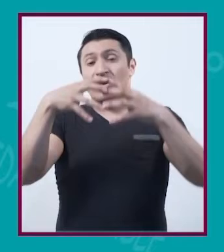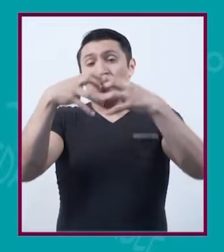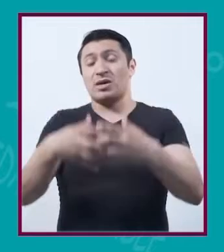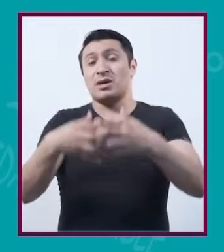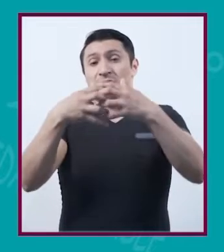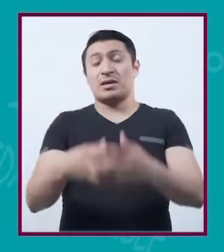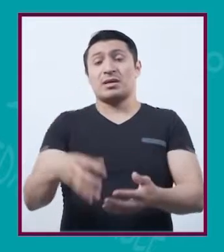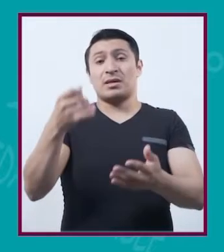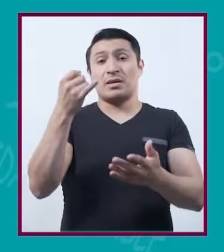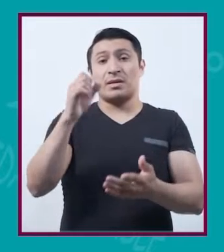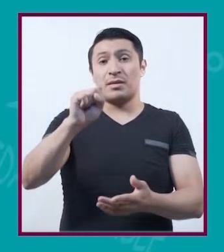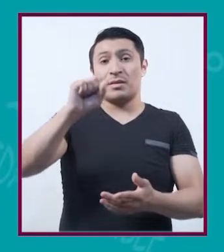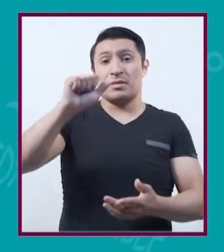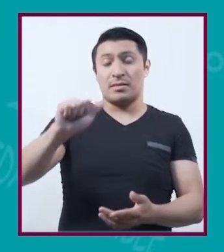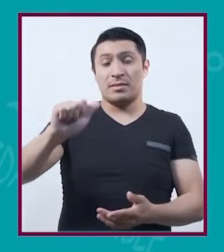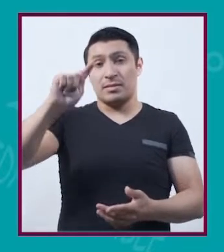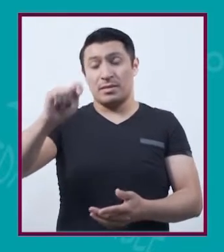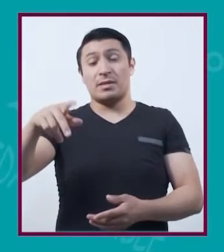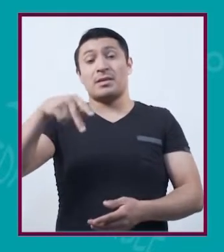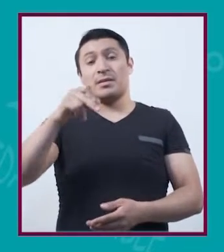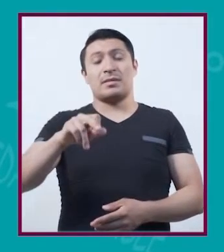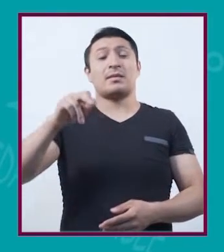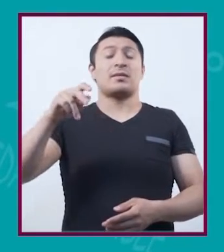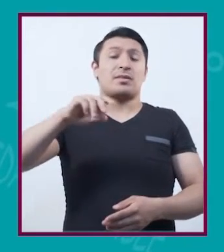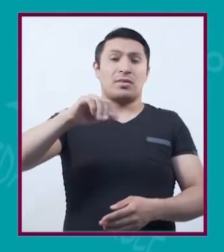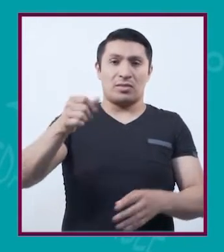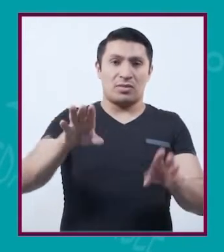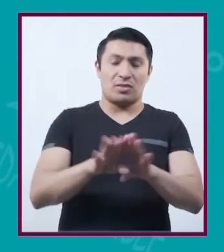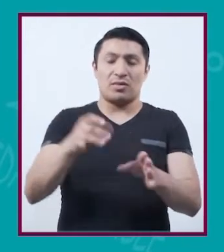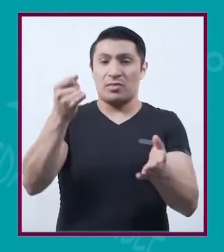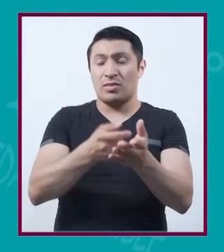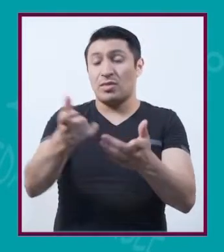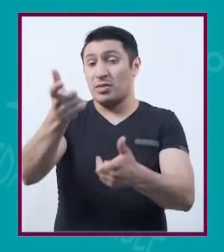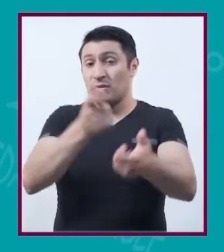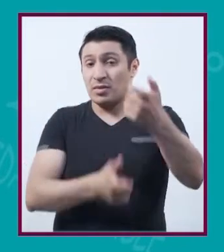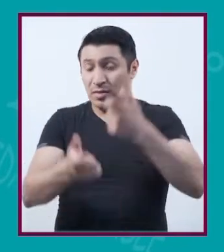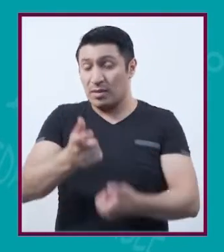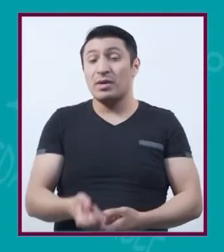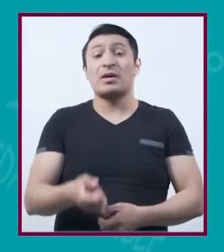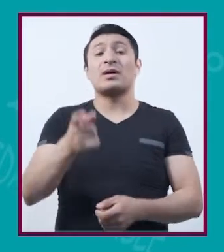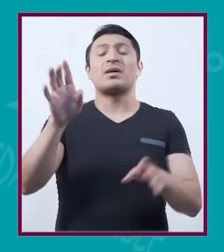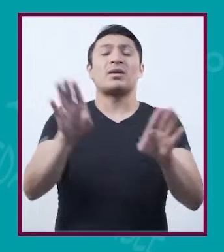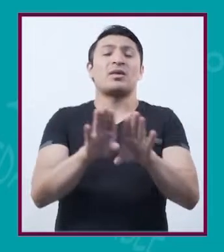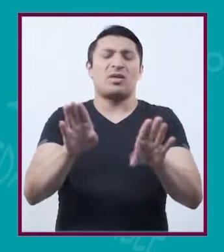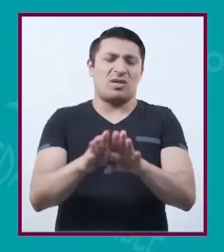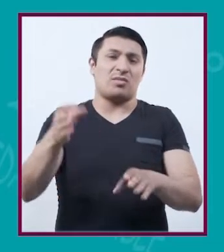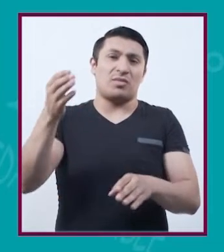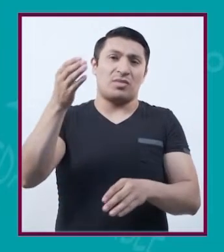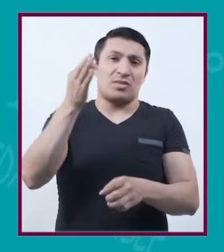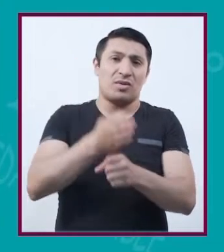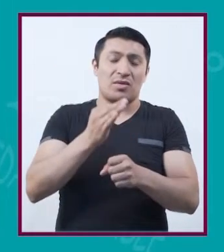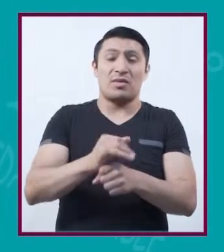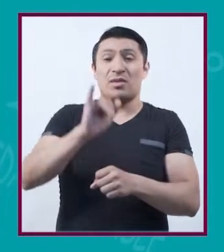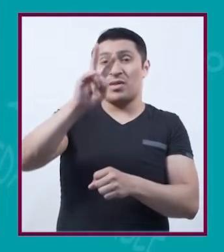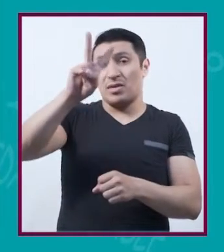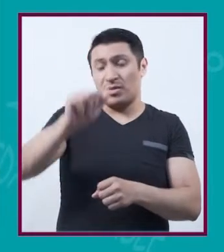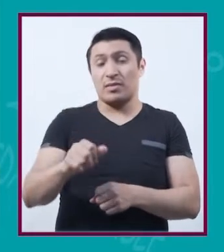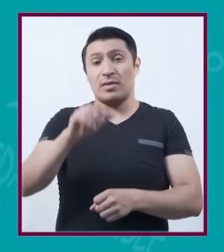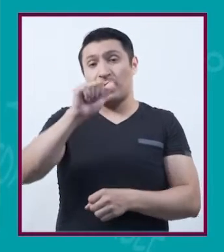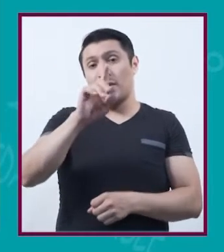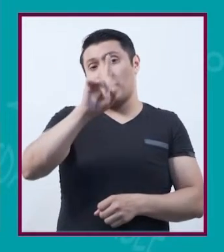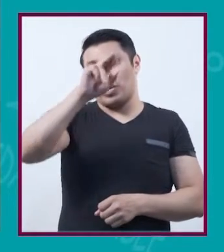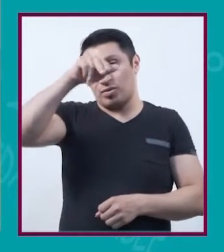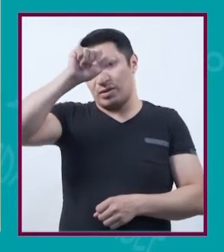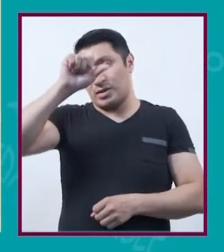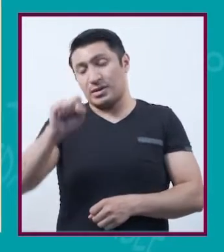federación se le asignaba el cobro de los impuestos indirectos. Haz de cuenta lo que hoy sería el IVA, en aduanas, producción y venta